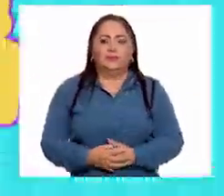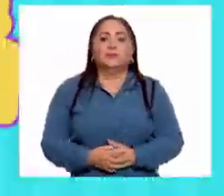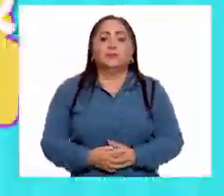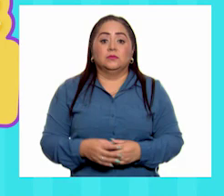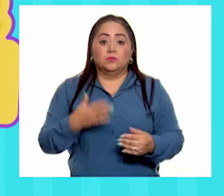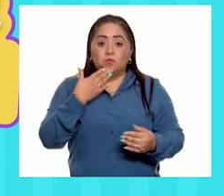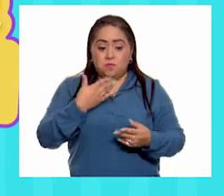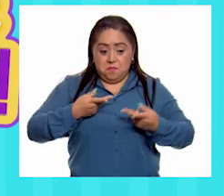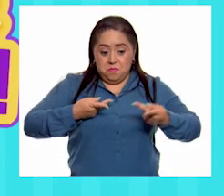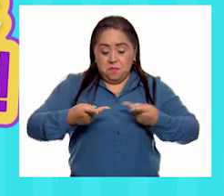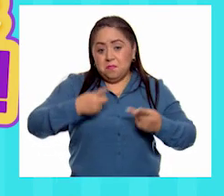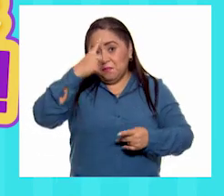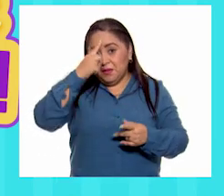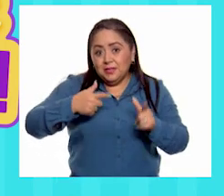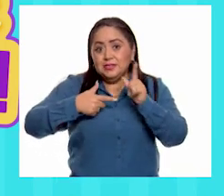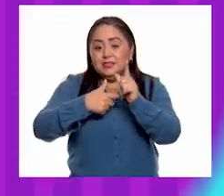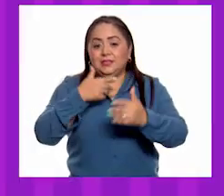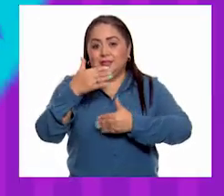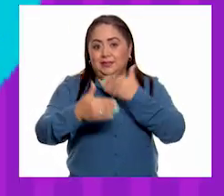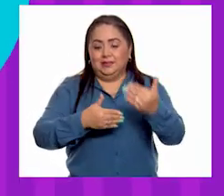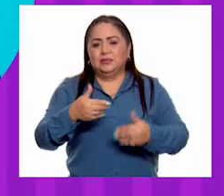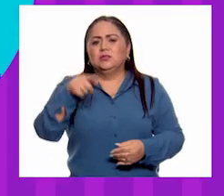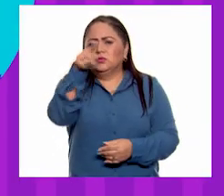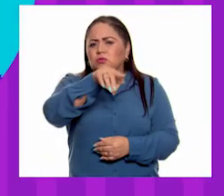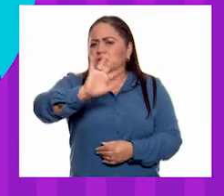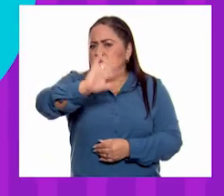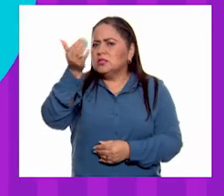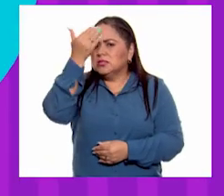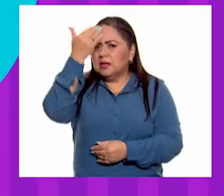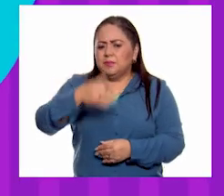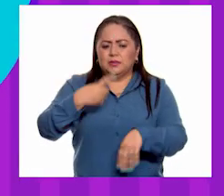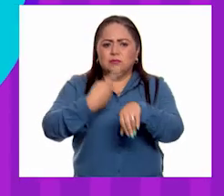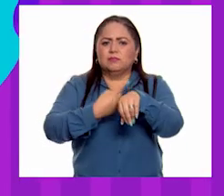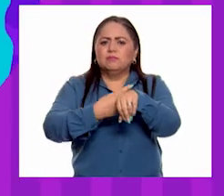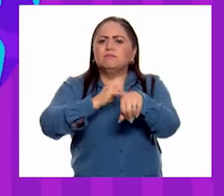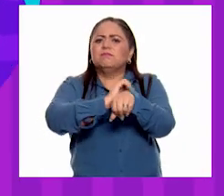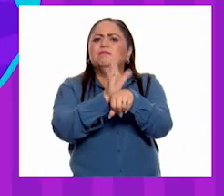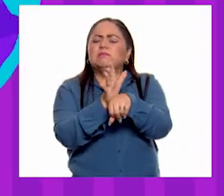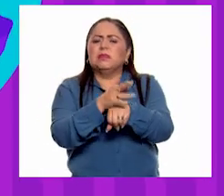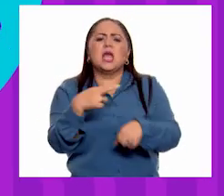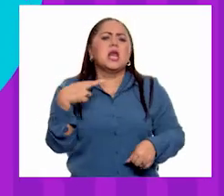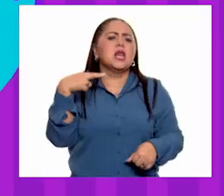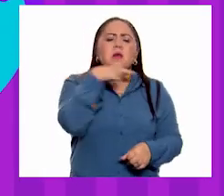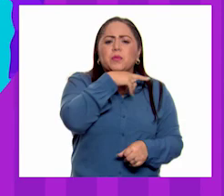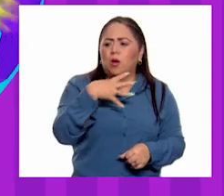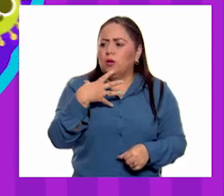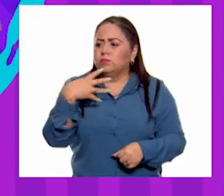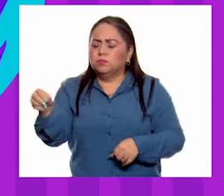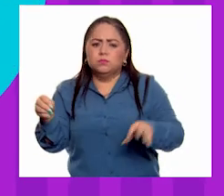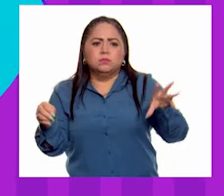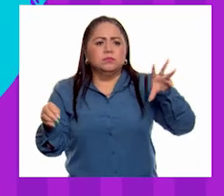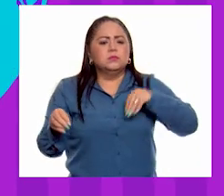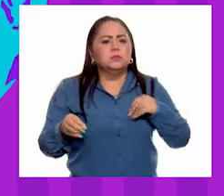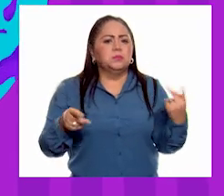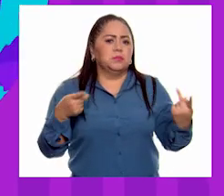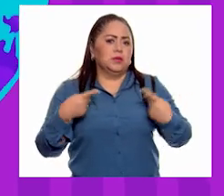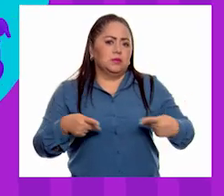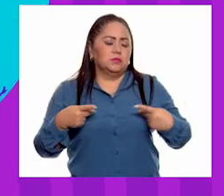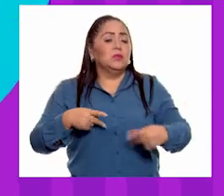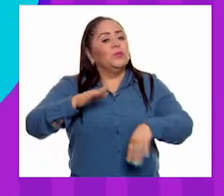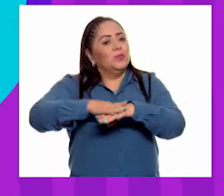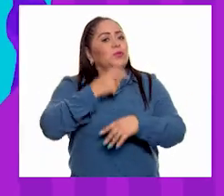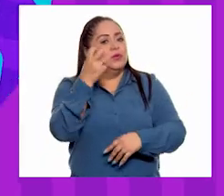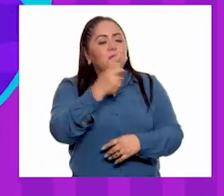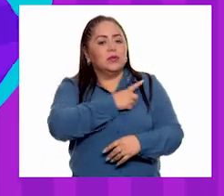Buenas prácticas para seguir adelante. Como todos sabemos, la COVID-19 es una enfermedad que se contagia muy fácilmente entre las